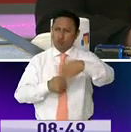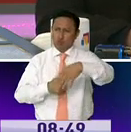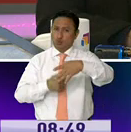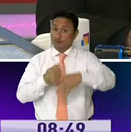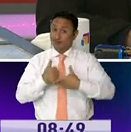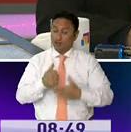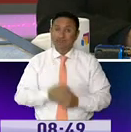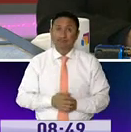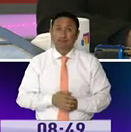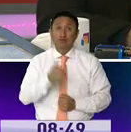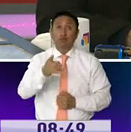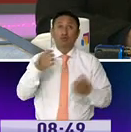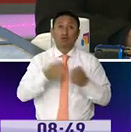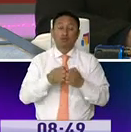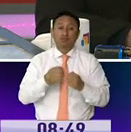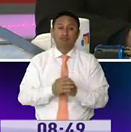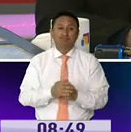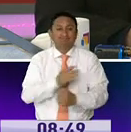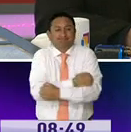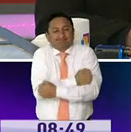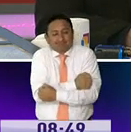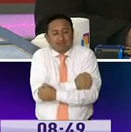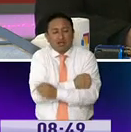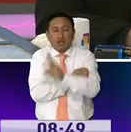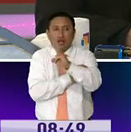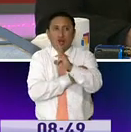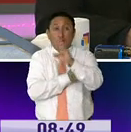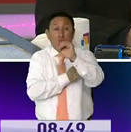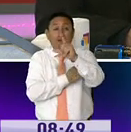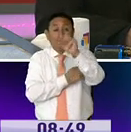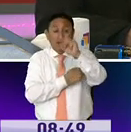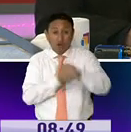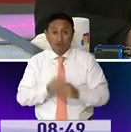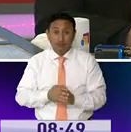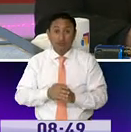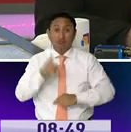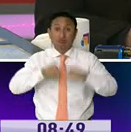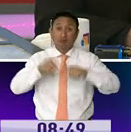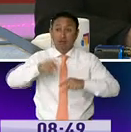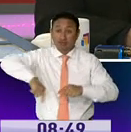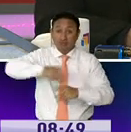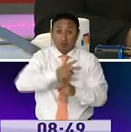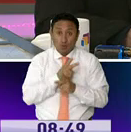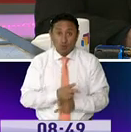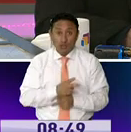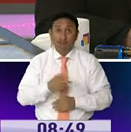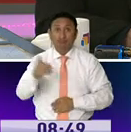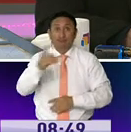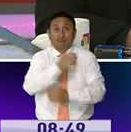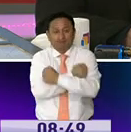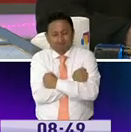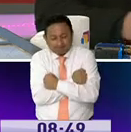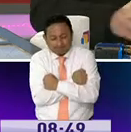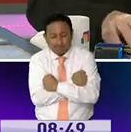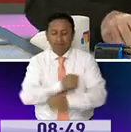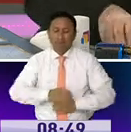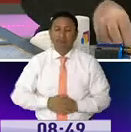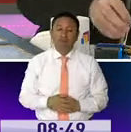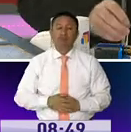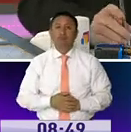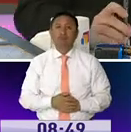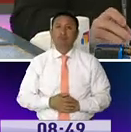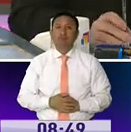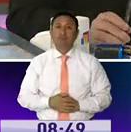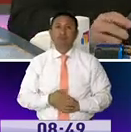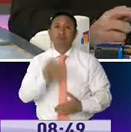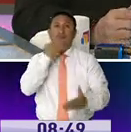haces tú y el equipo. Un abrazo a Wilfrido y a toda esa gente maravillosa que nos está cuidando. Abrazo, Juan. Gracias, mi querido